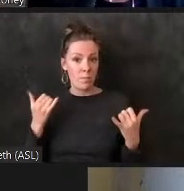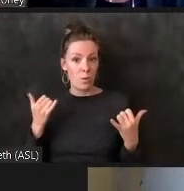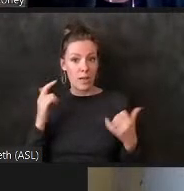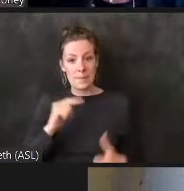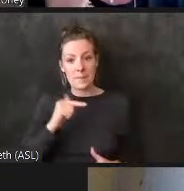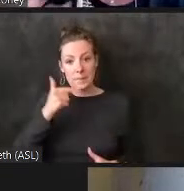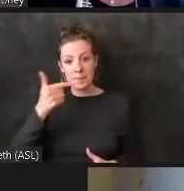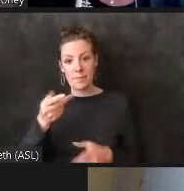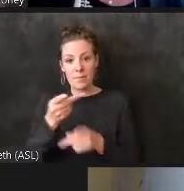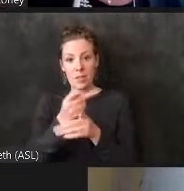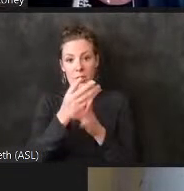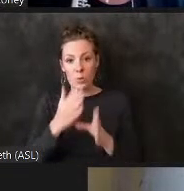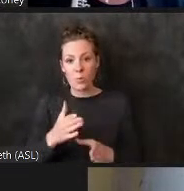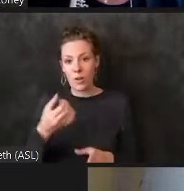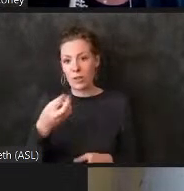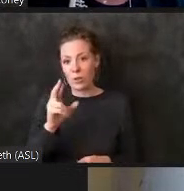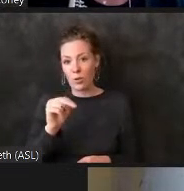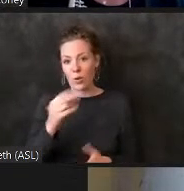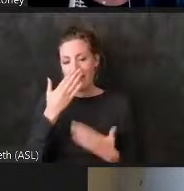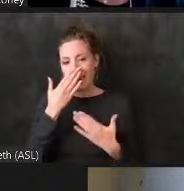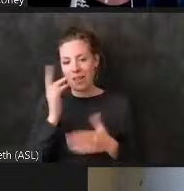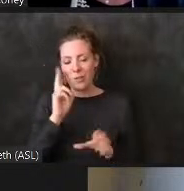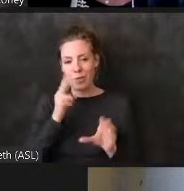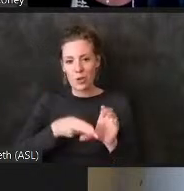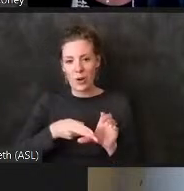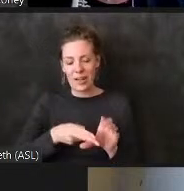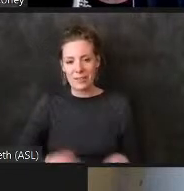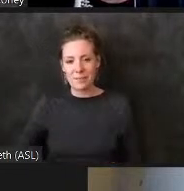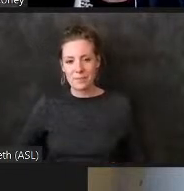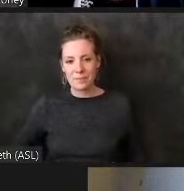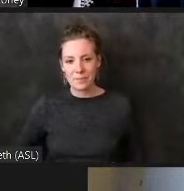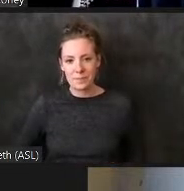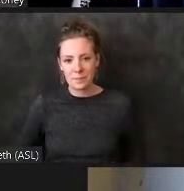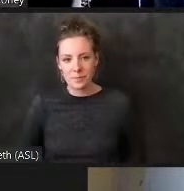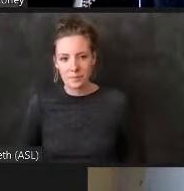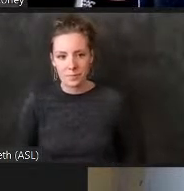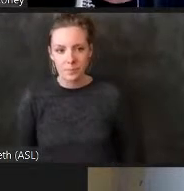el riesgo de diferentes áreas de la economía.